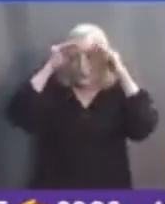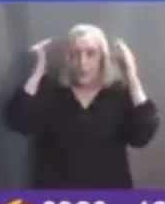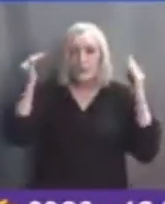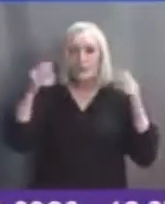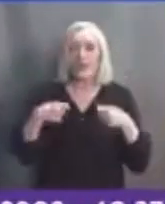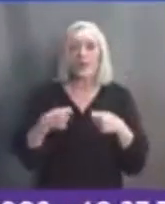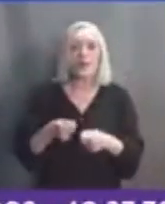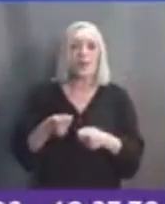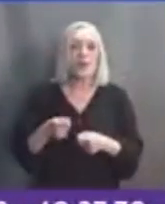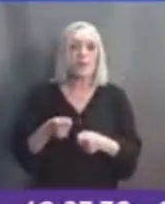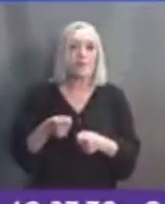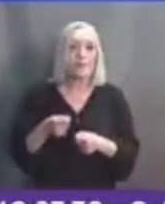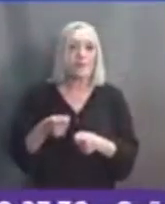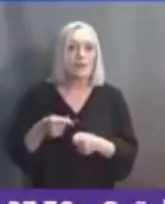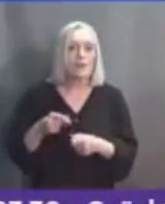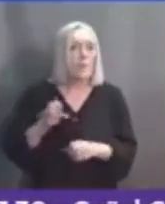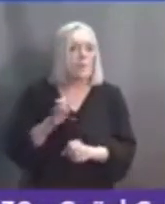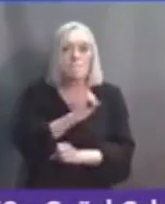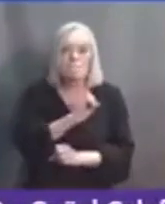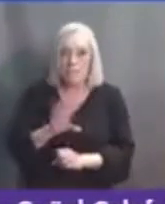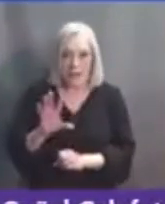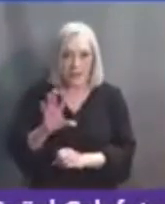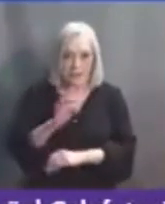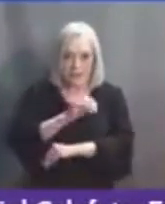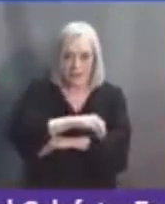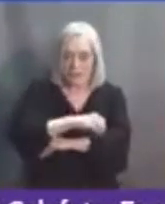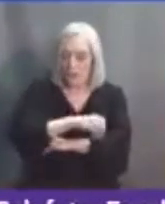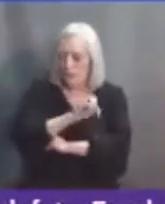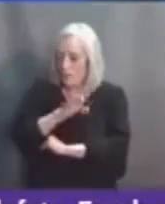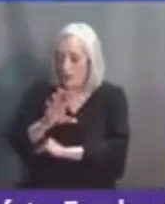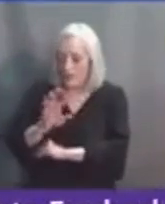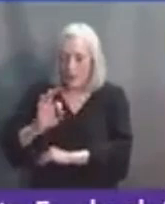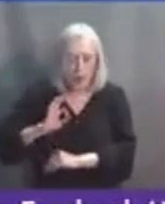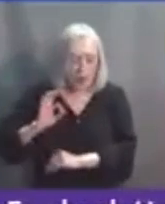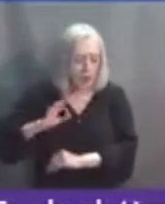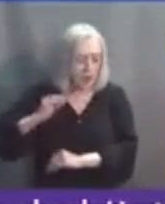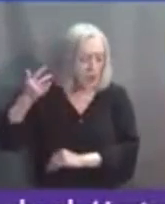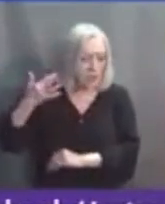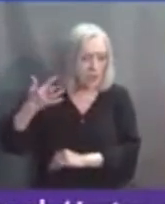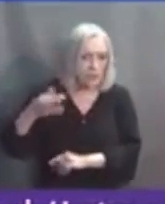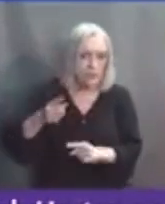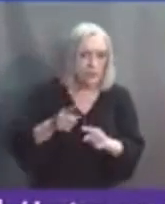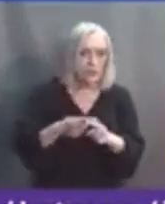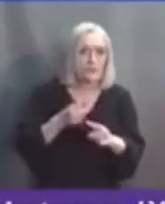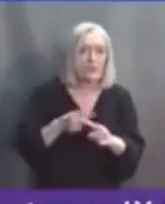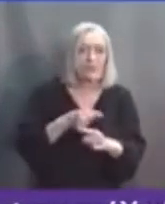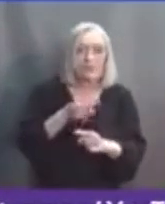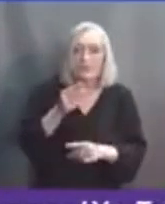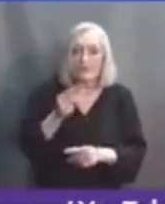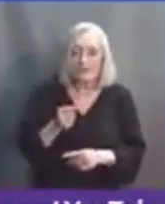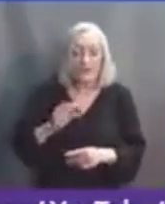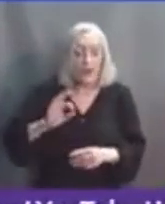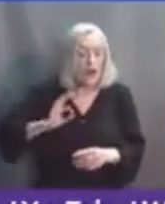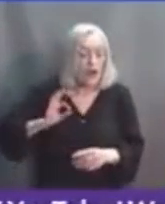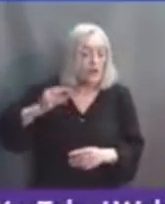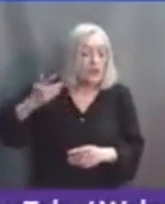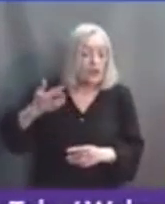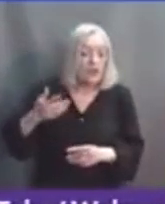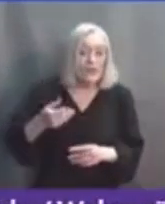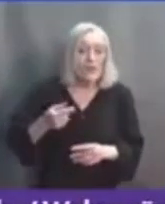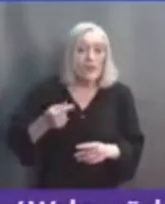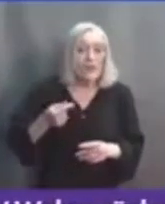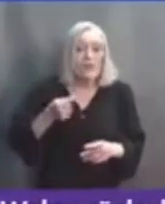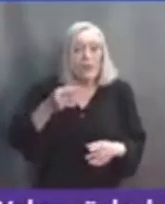muy en muy malas condiciones fueron años de políticas nefastas años de reglas poco